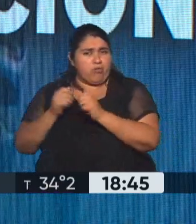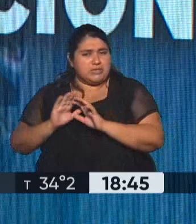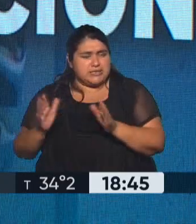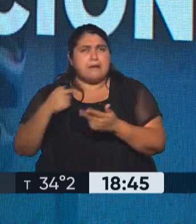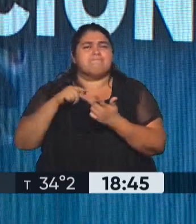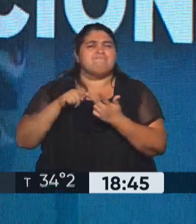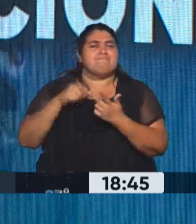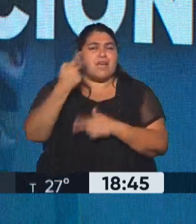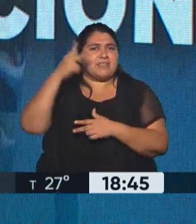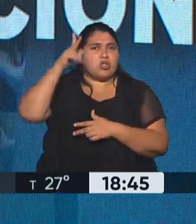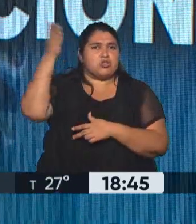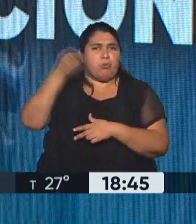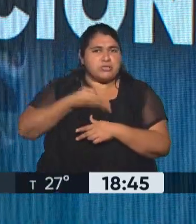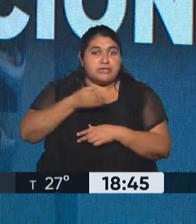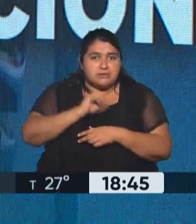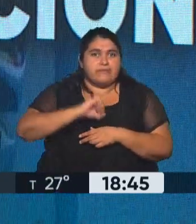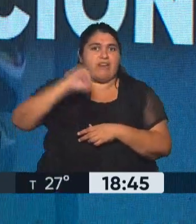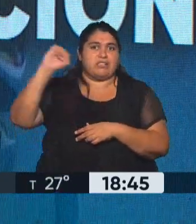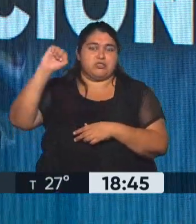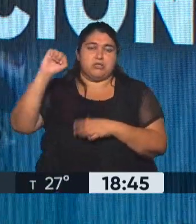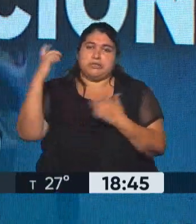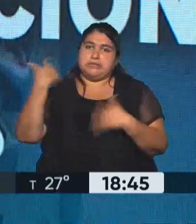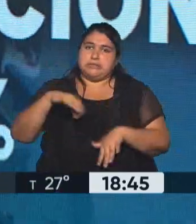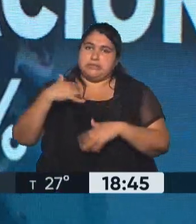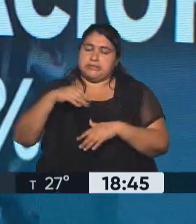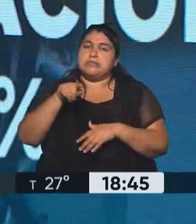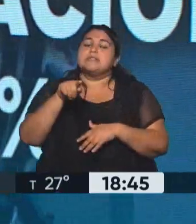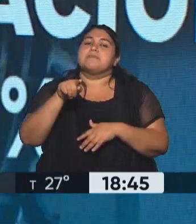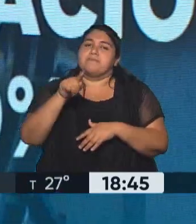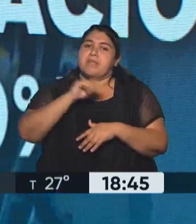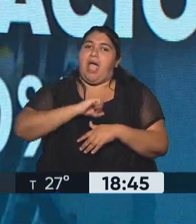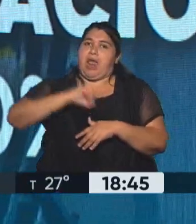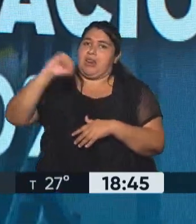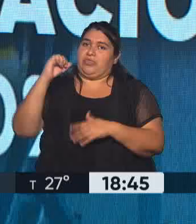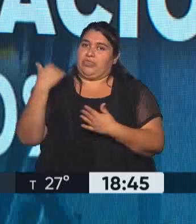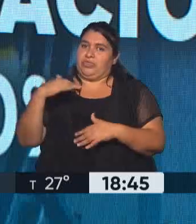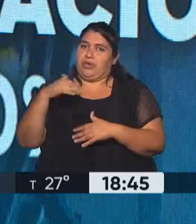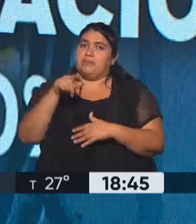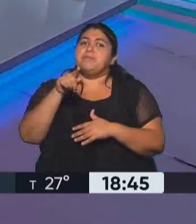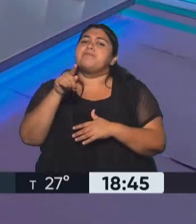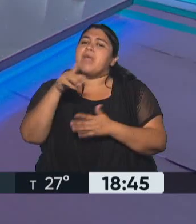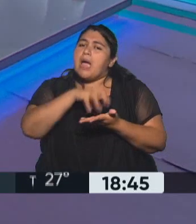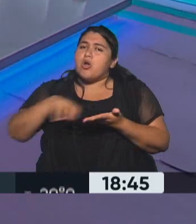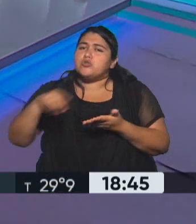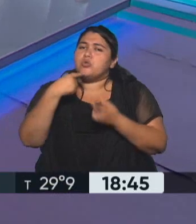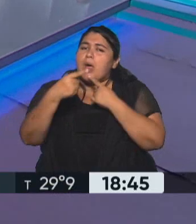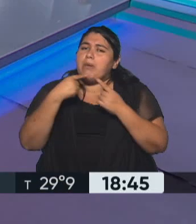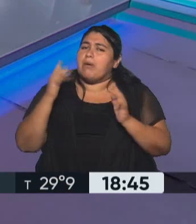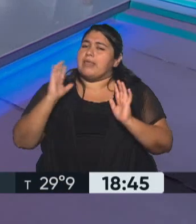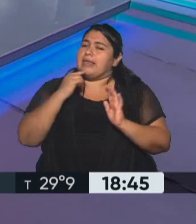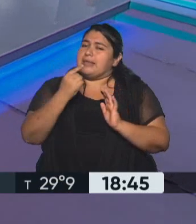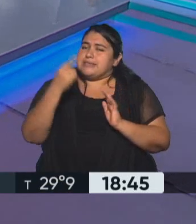y un 48%, bastante alta, te digo. Algunas consultoras privadas incluso estiman más, y haya una baja